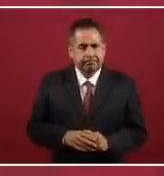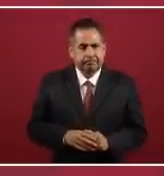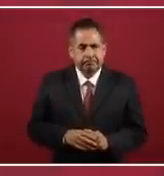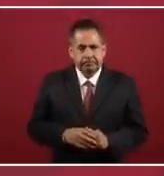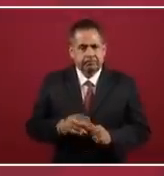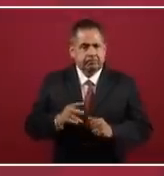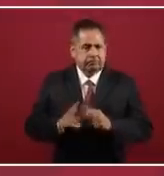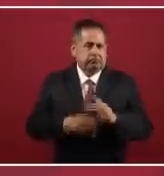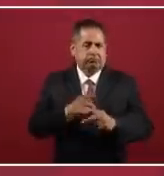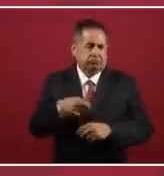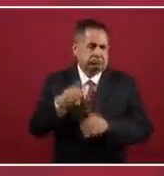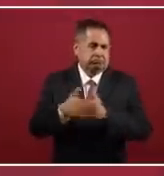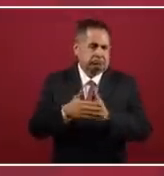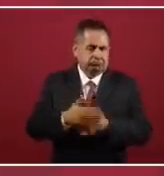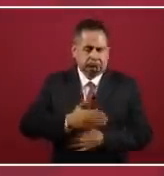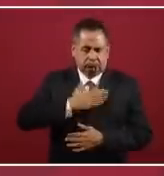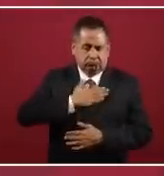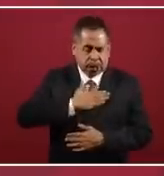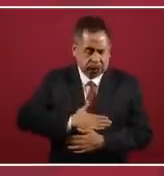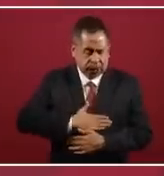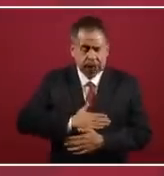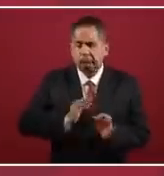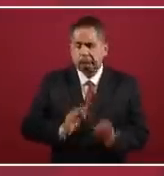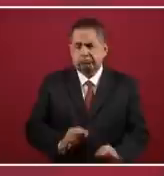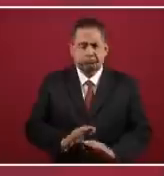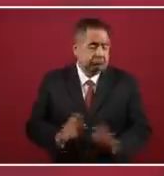hacer justicia.